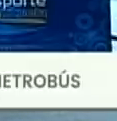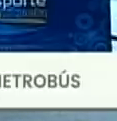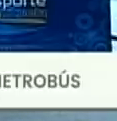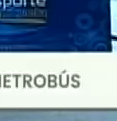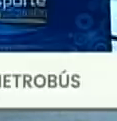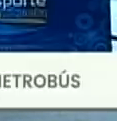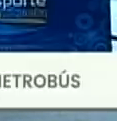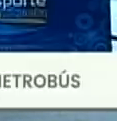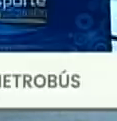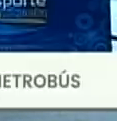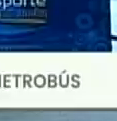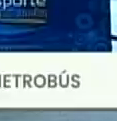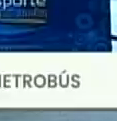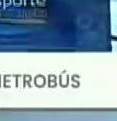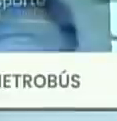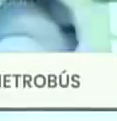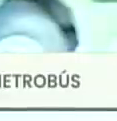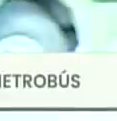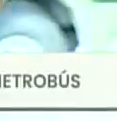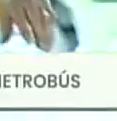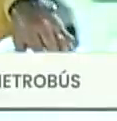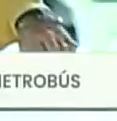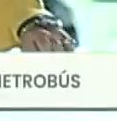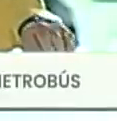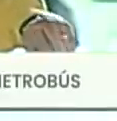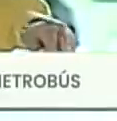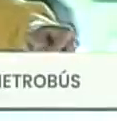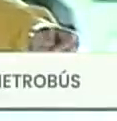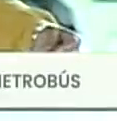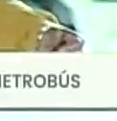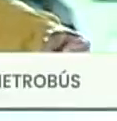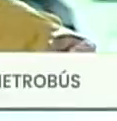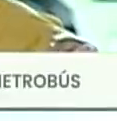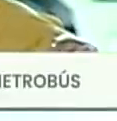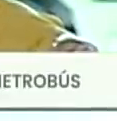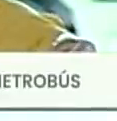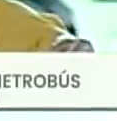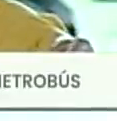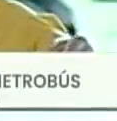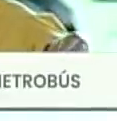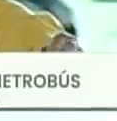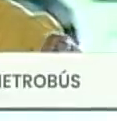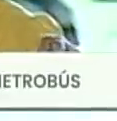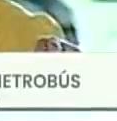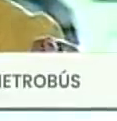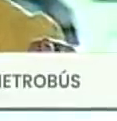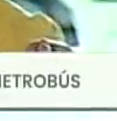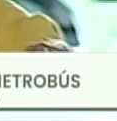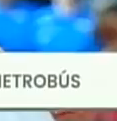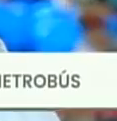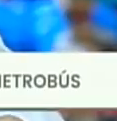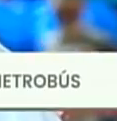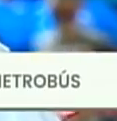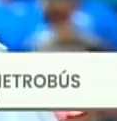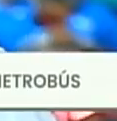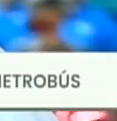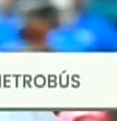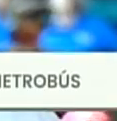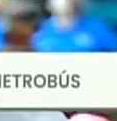Mi saludo a Edison Alvarado, presidente del Sindicato de Trabajadores del Metro de